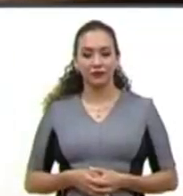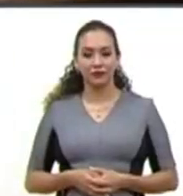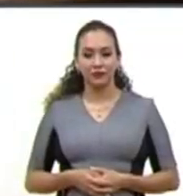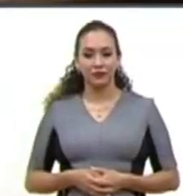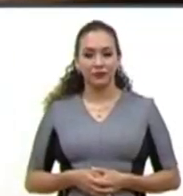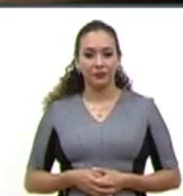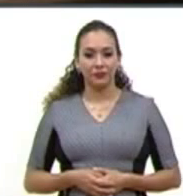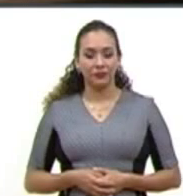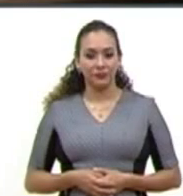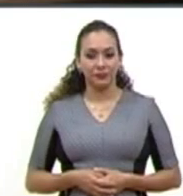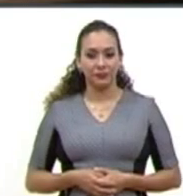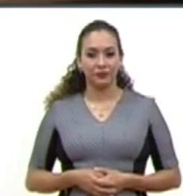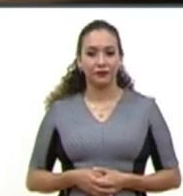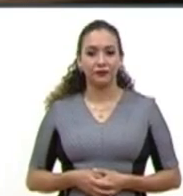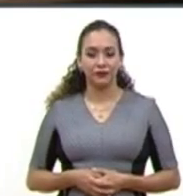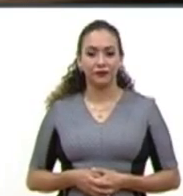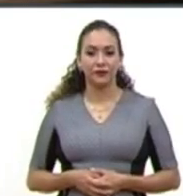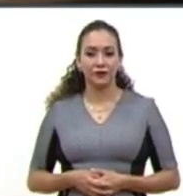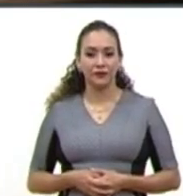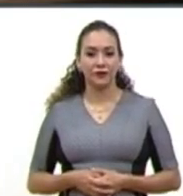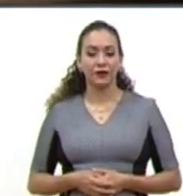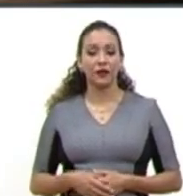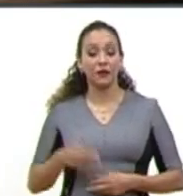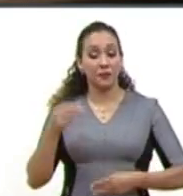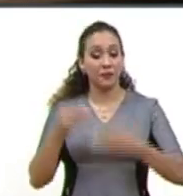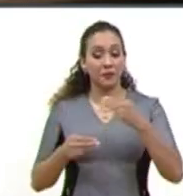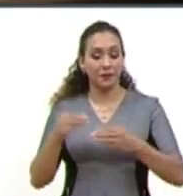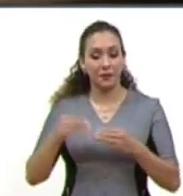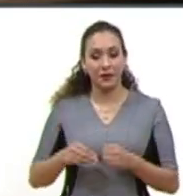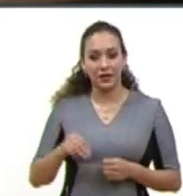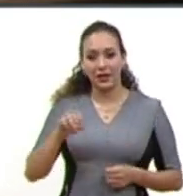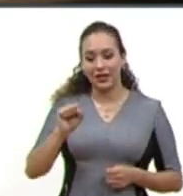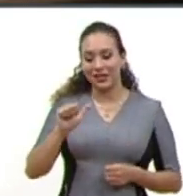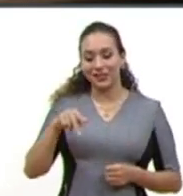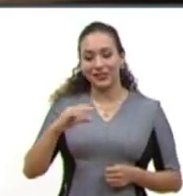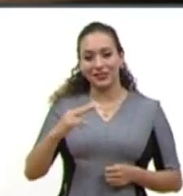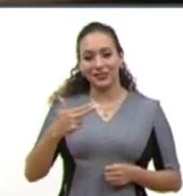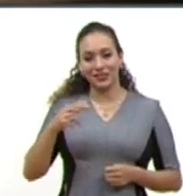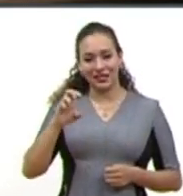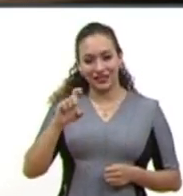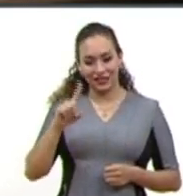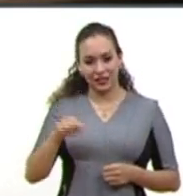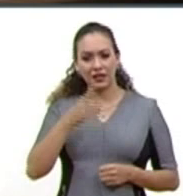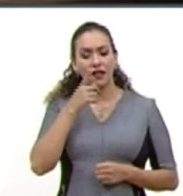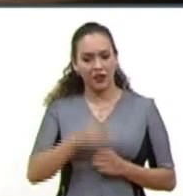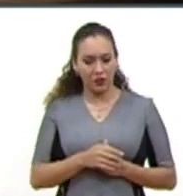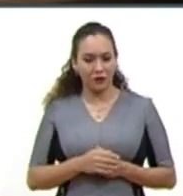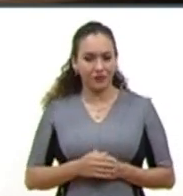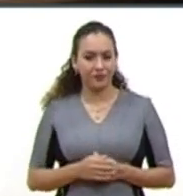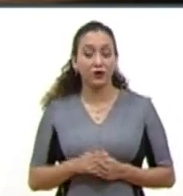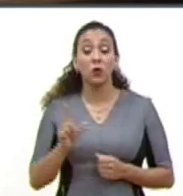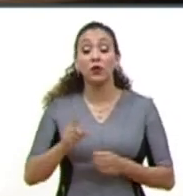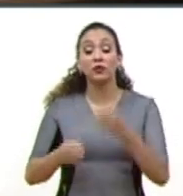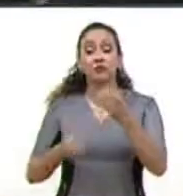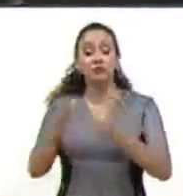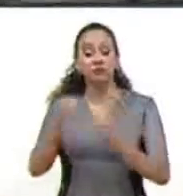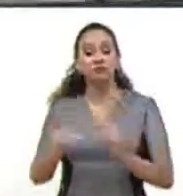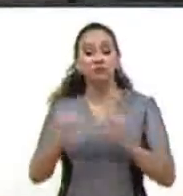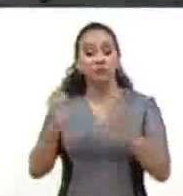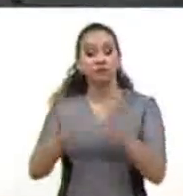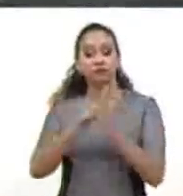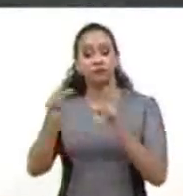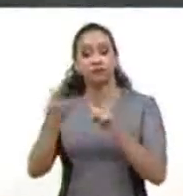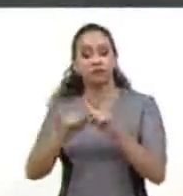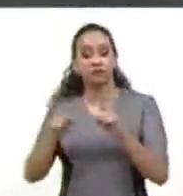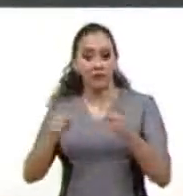La magistrada Paula María García Villegas Sánchez Cordero señaló que las sentencias de la Suprema Corte en materia ambiental pueden